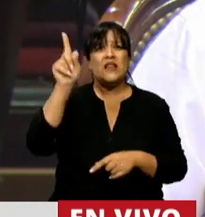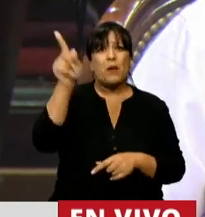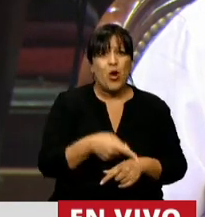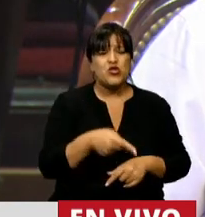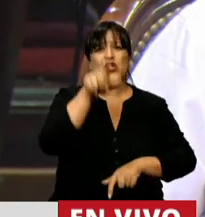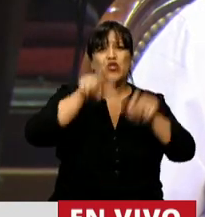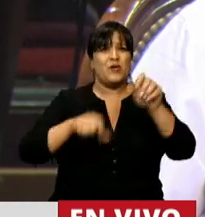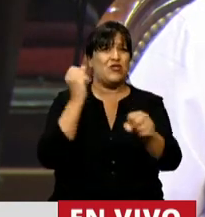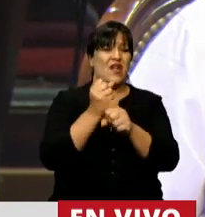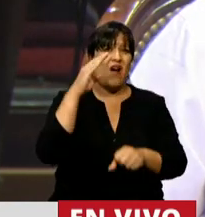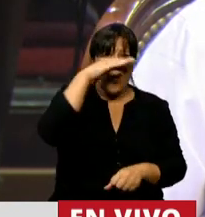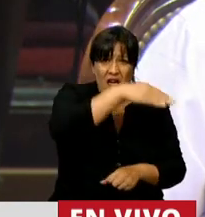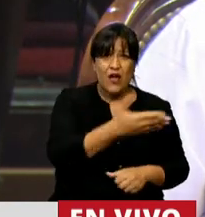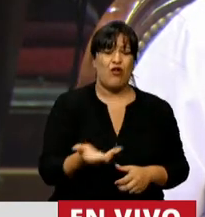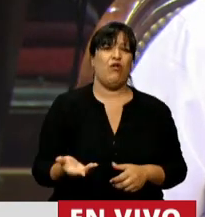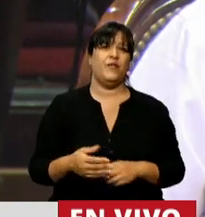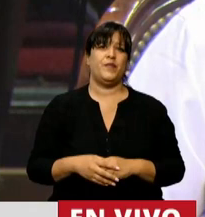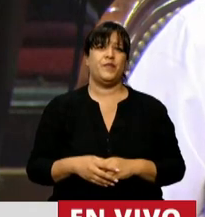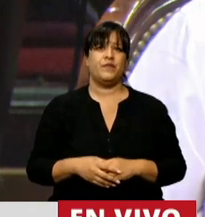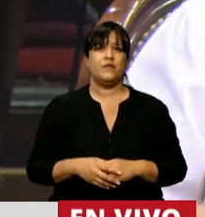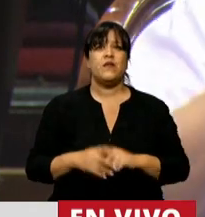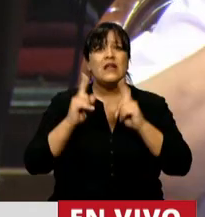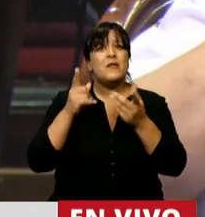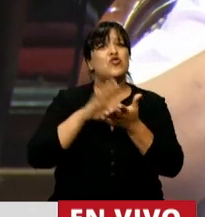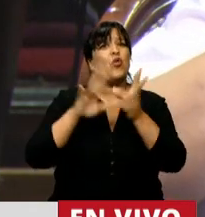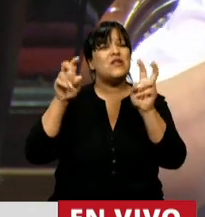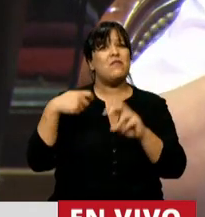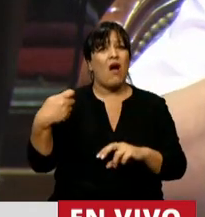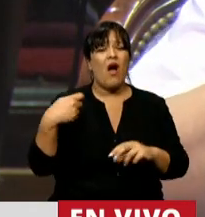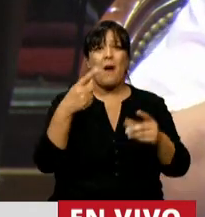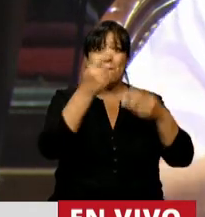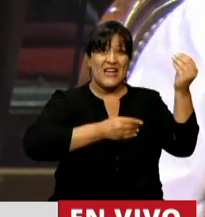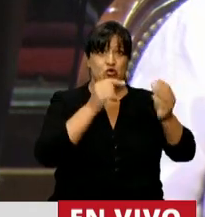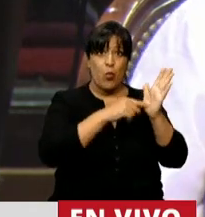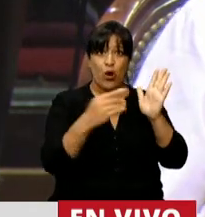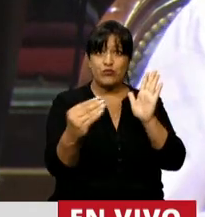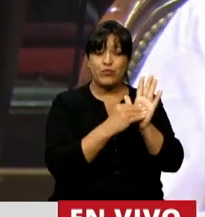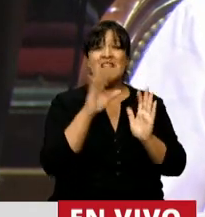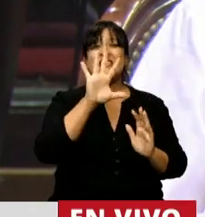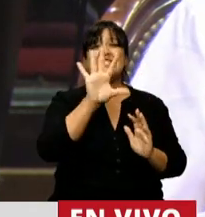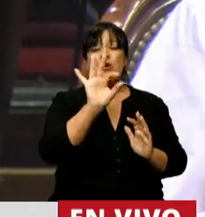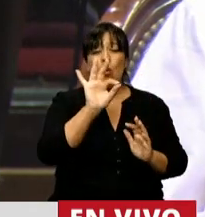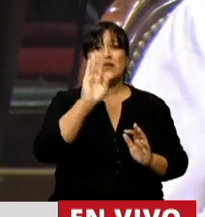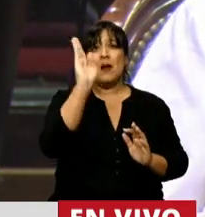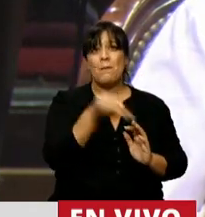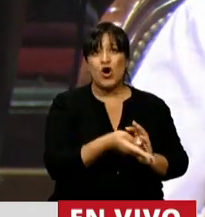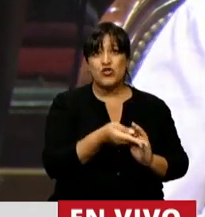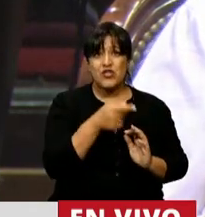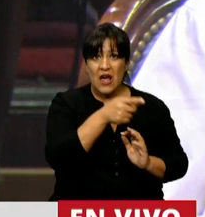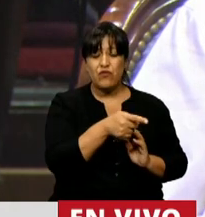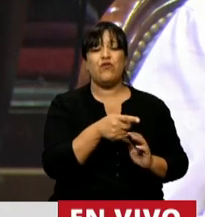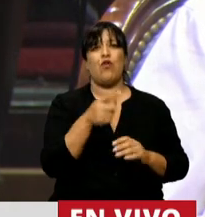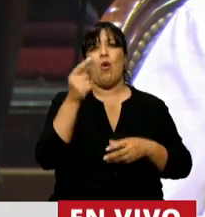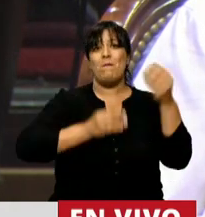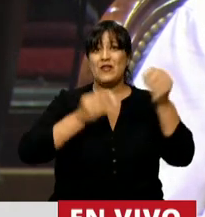laboral y porque la parte provisional del presupuesto se lleva el 50% del presupuesto de un